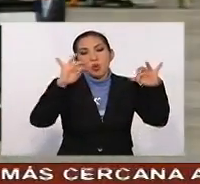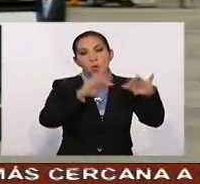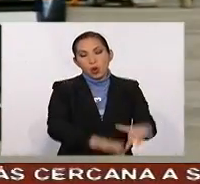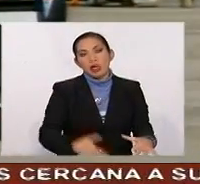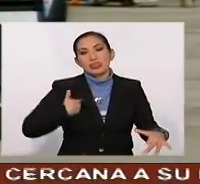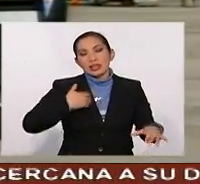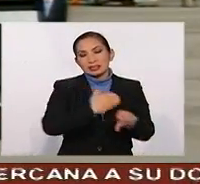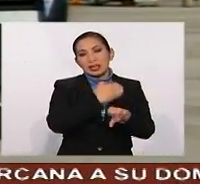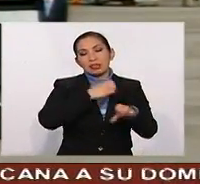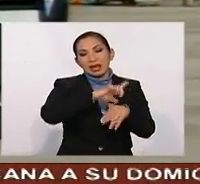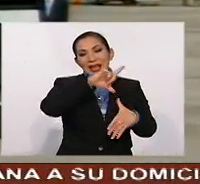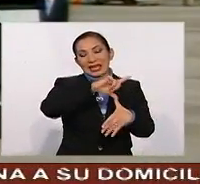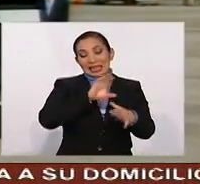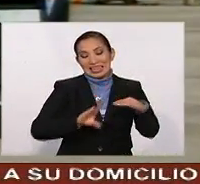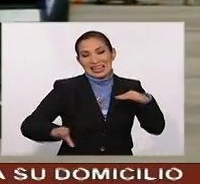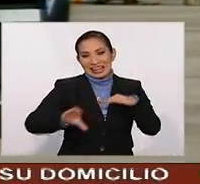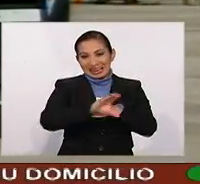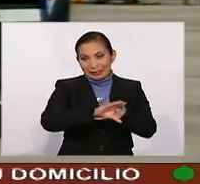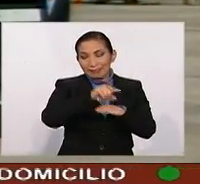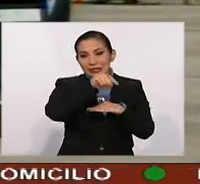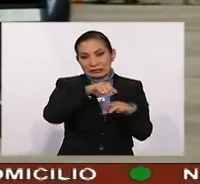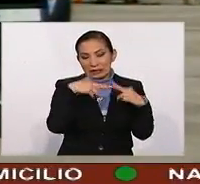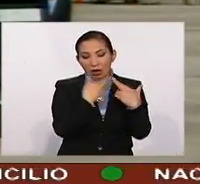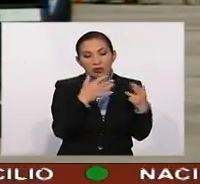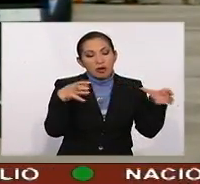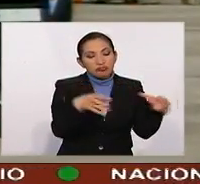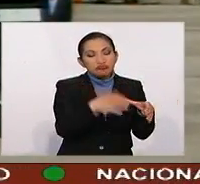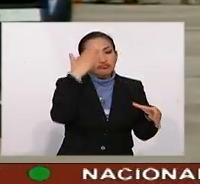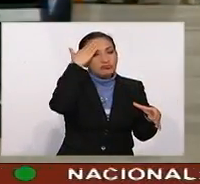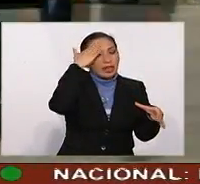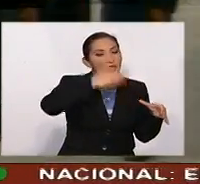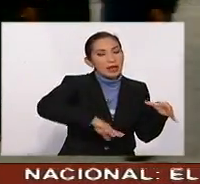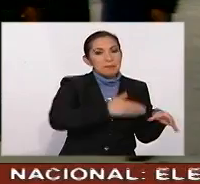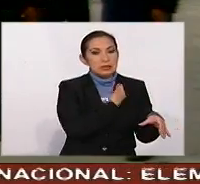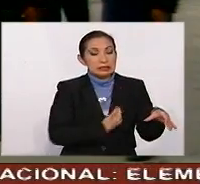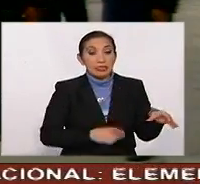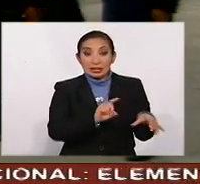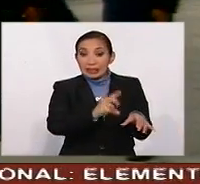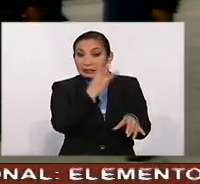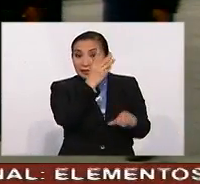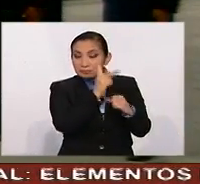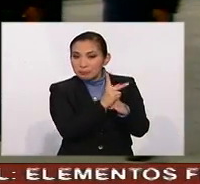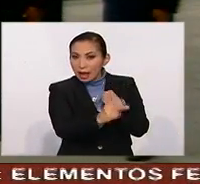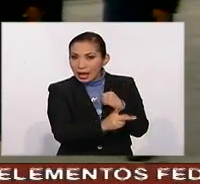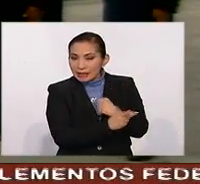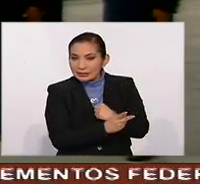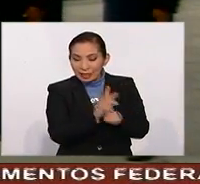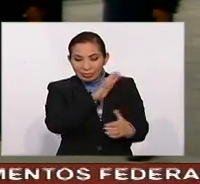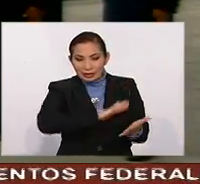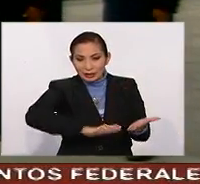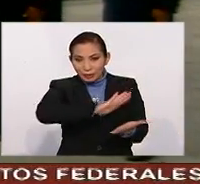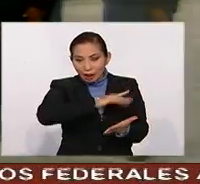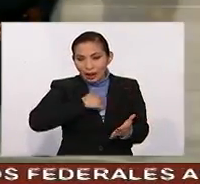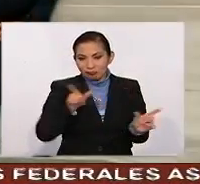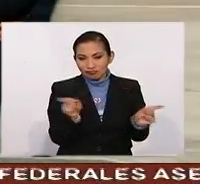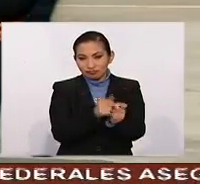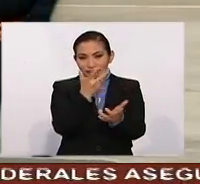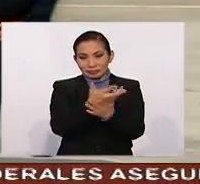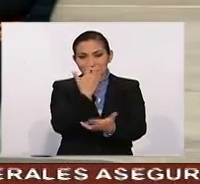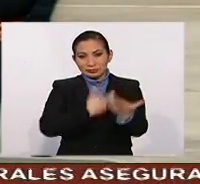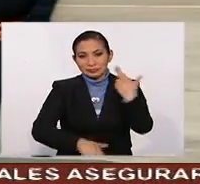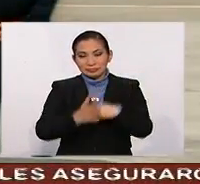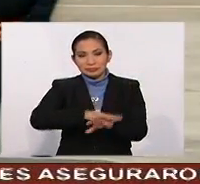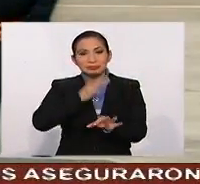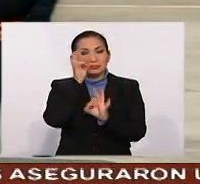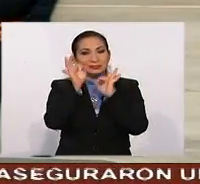Estados Latinoamericanos y Caribeños. Esta reunión congrega a líderes y mandatarios de 33 países de la región. Vamos a hacer una breve pausa,